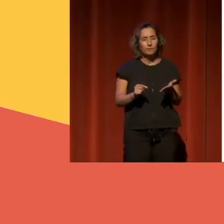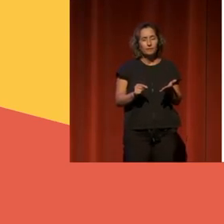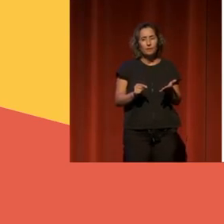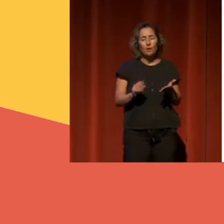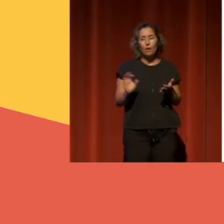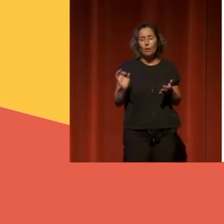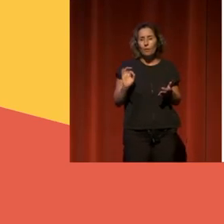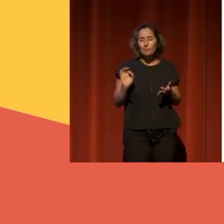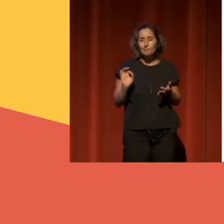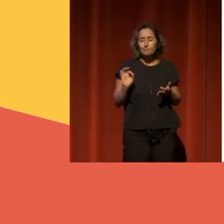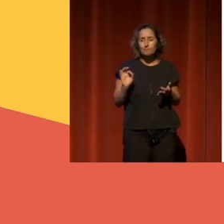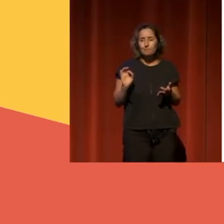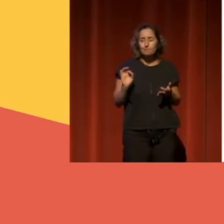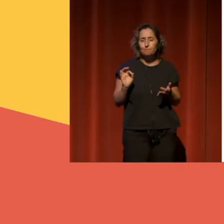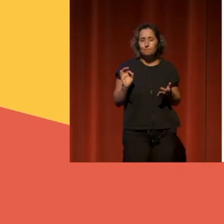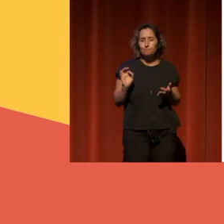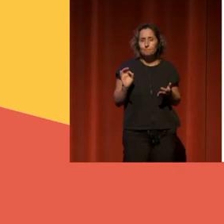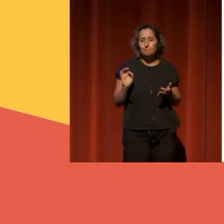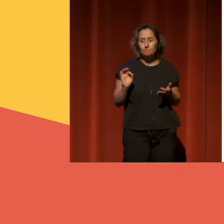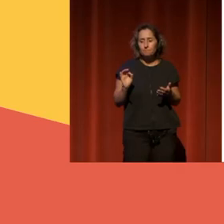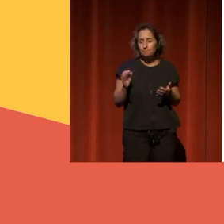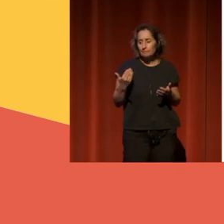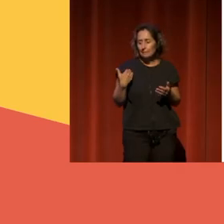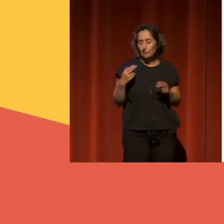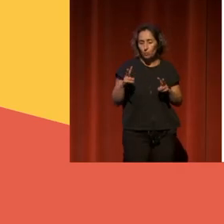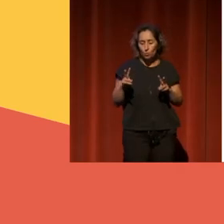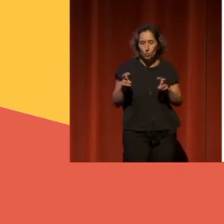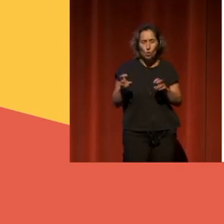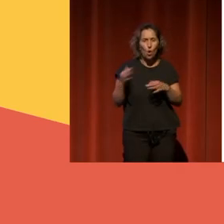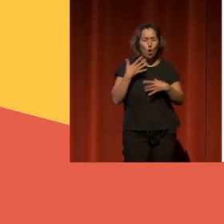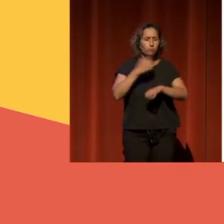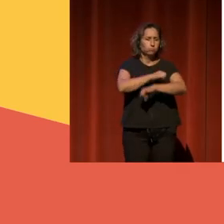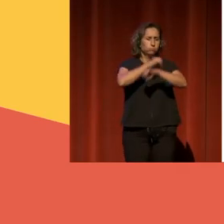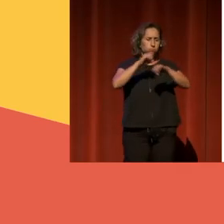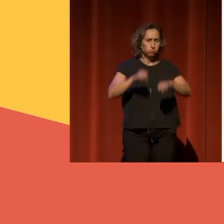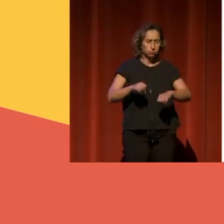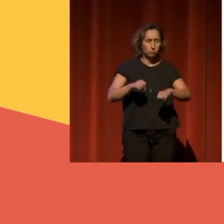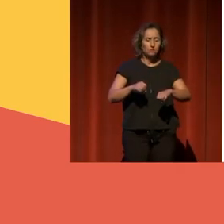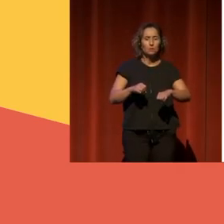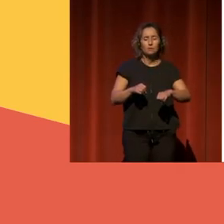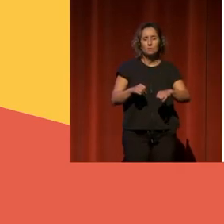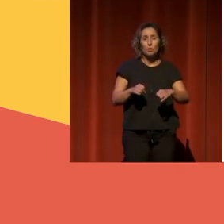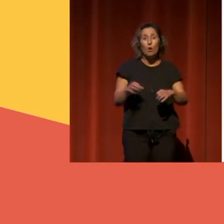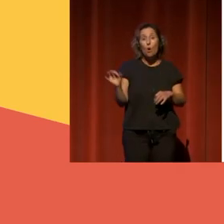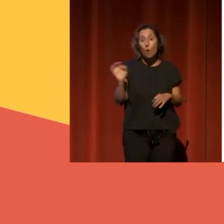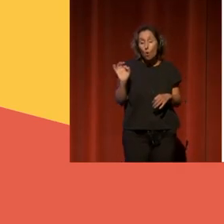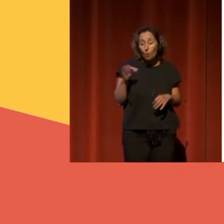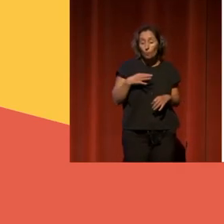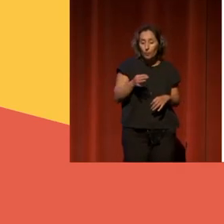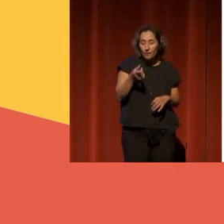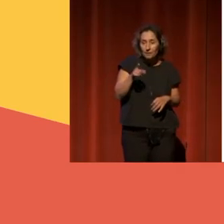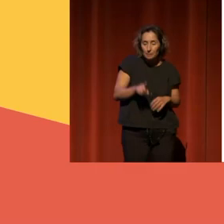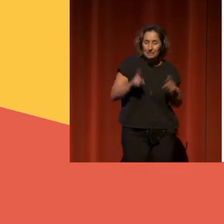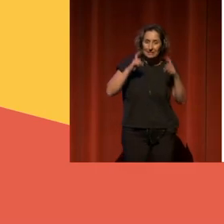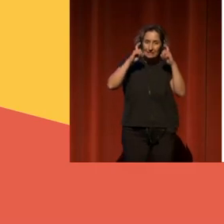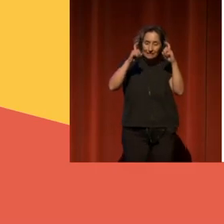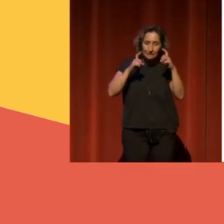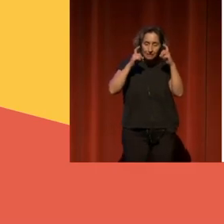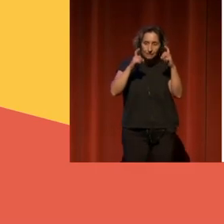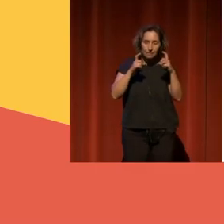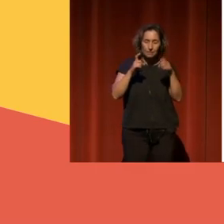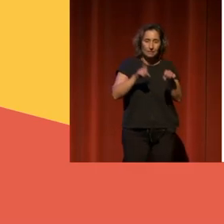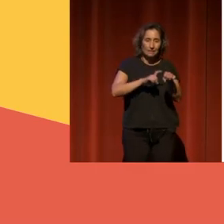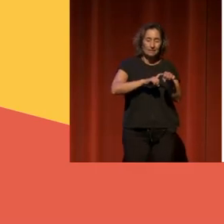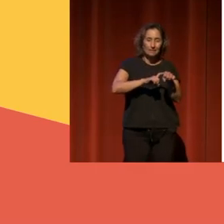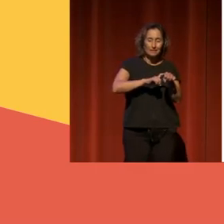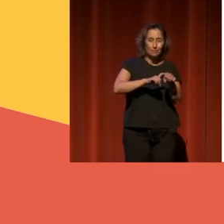haya también noveles o autores ya más consagrados. Incluso se intenta alternar los diferentes